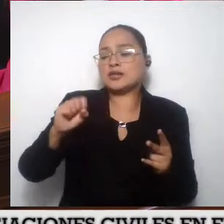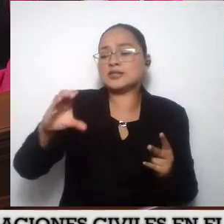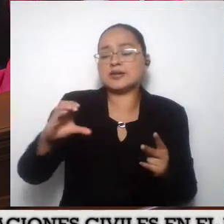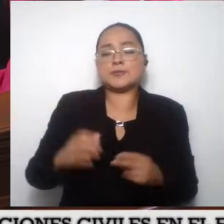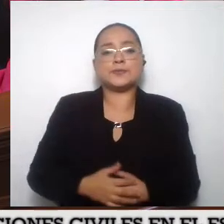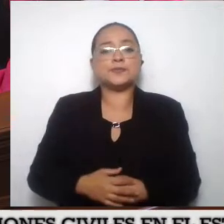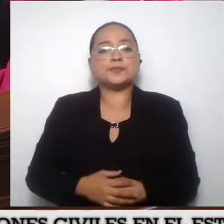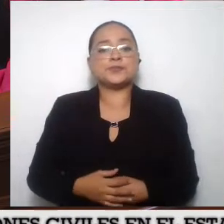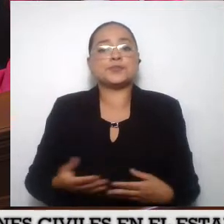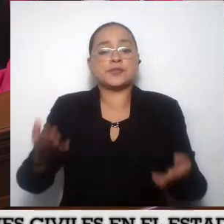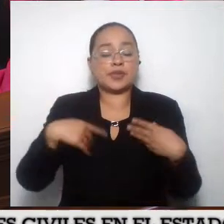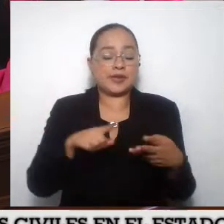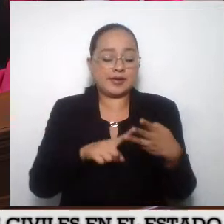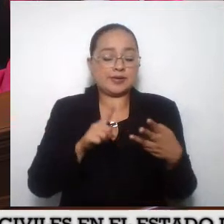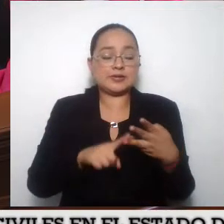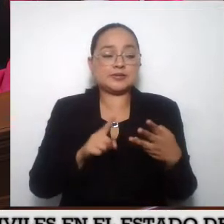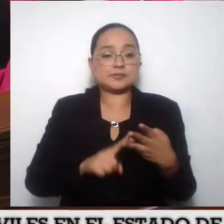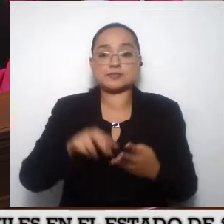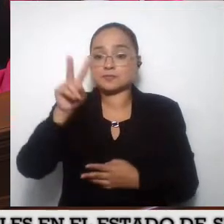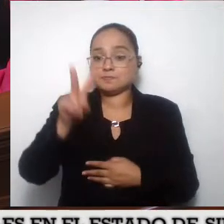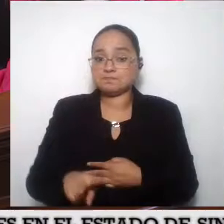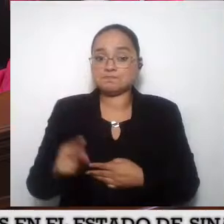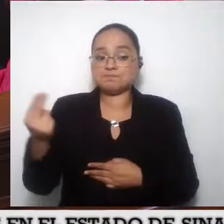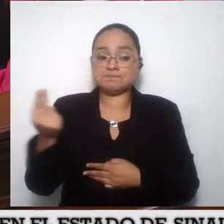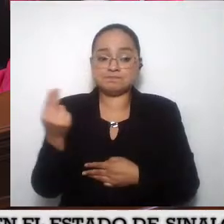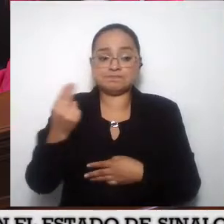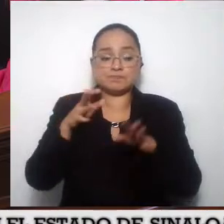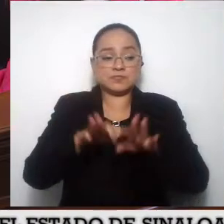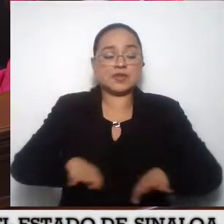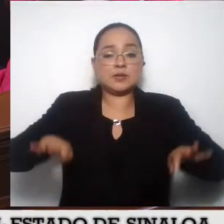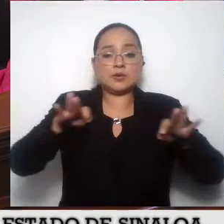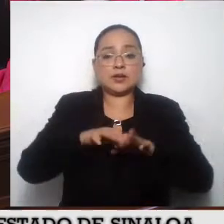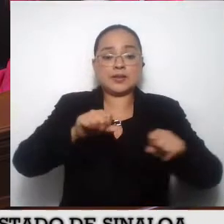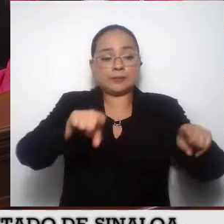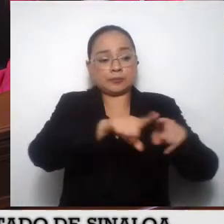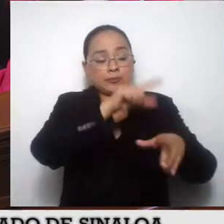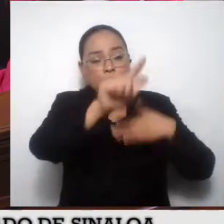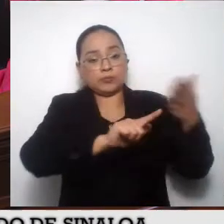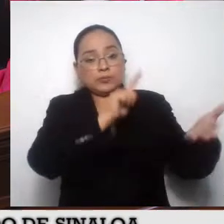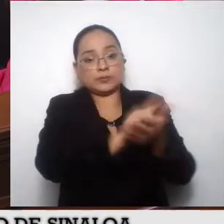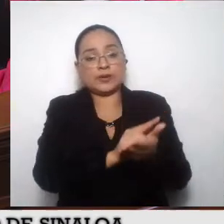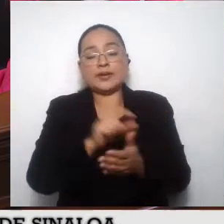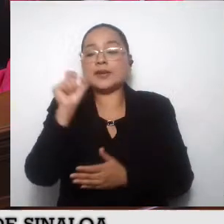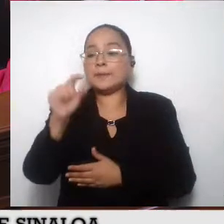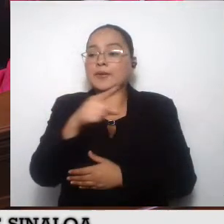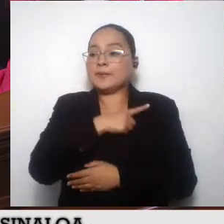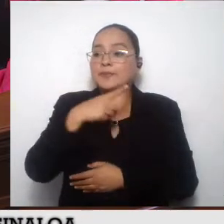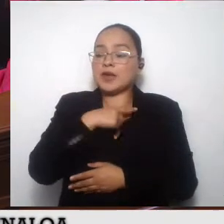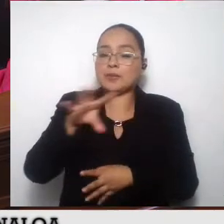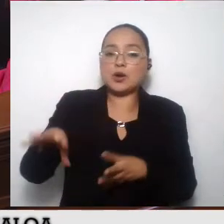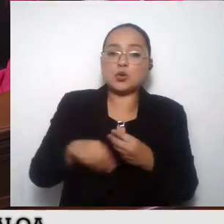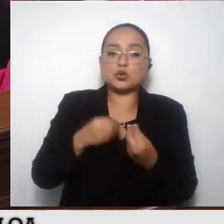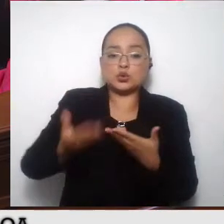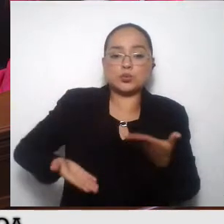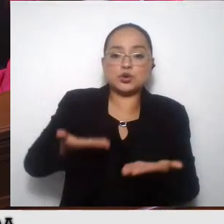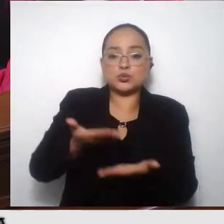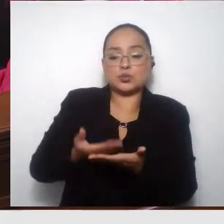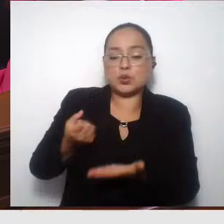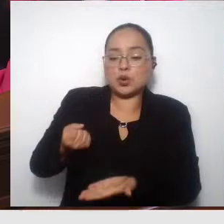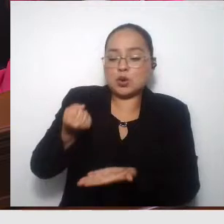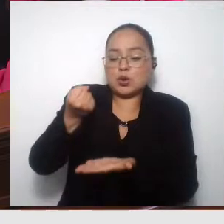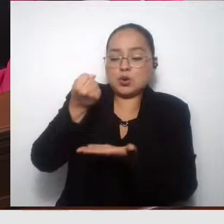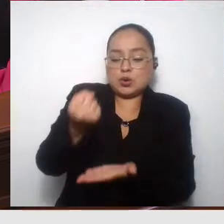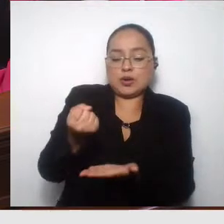que necesariamente, junto con la ley, se proponga el presupuesto correspondiente para